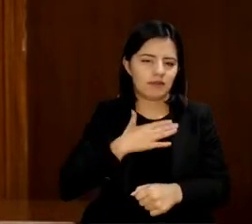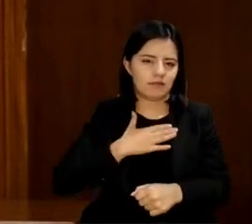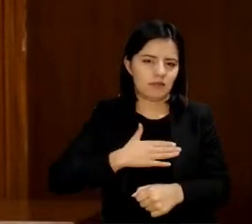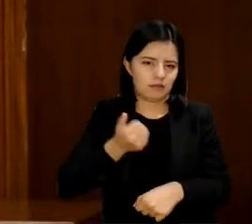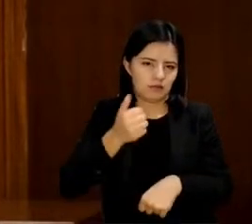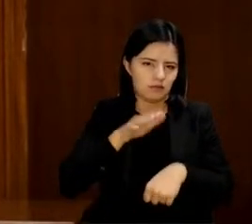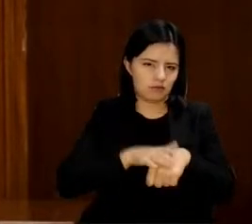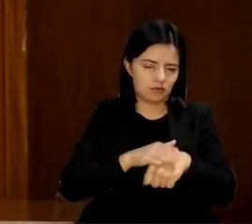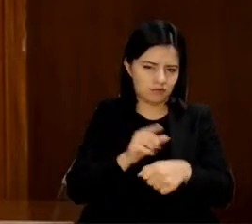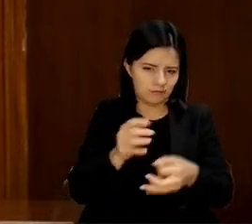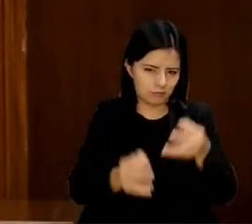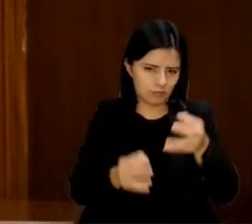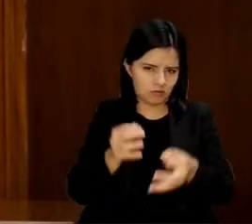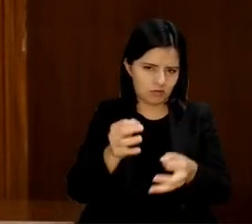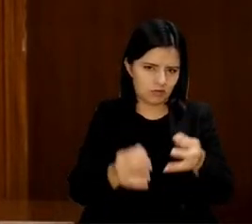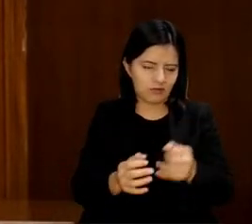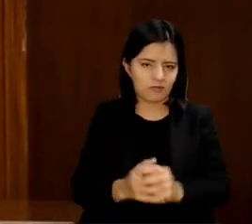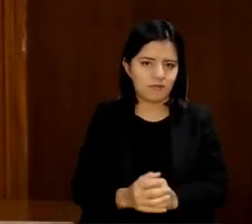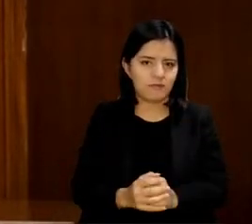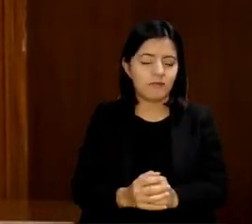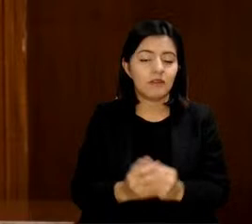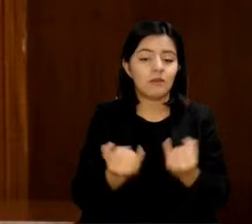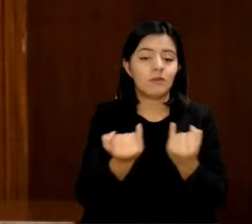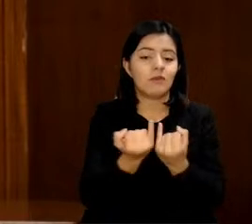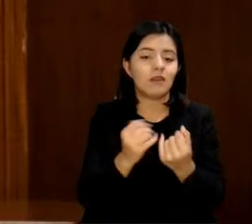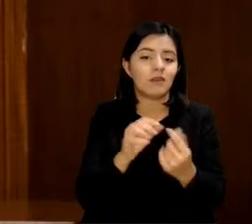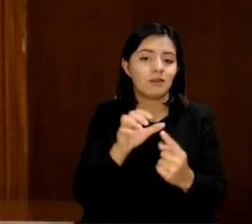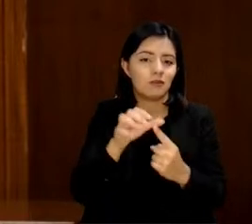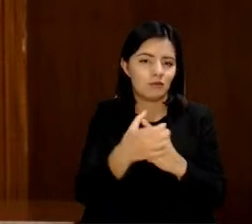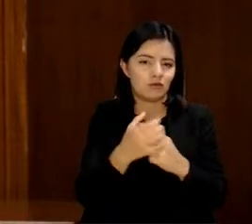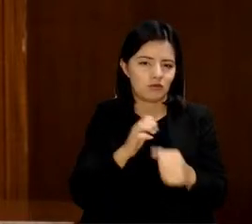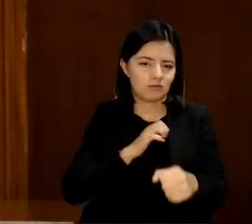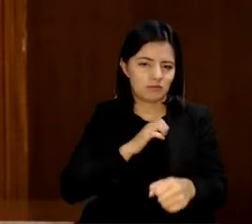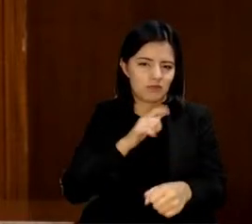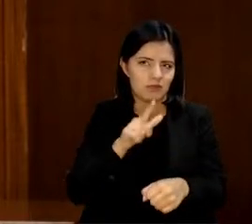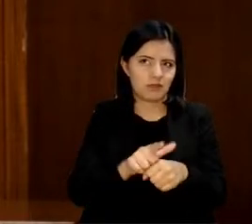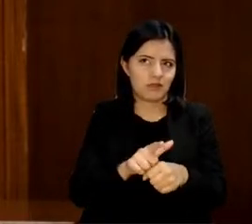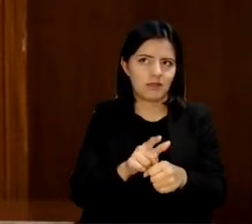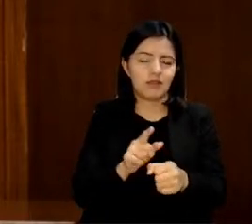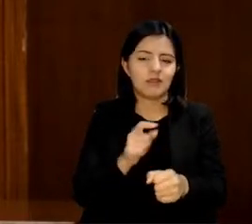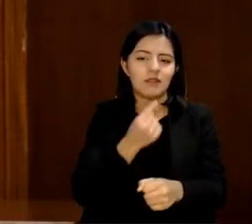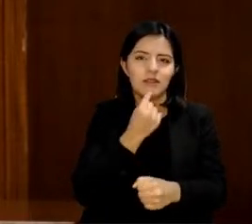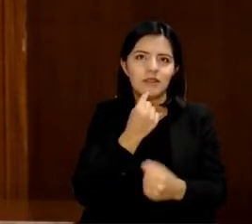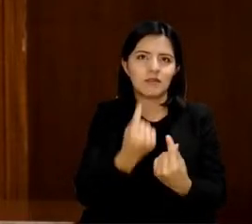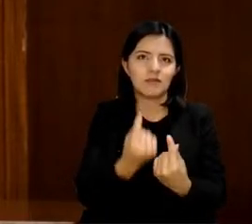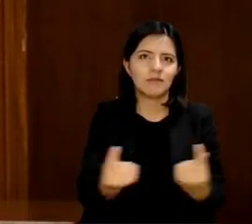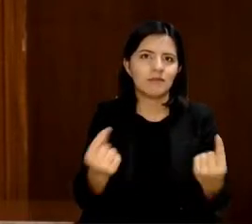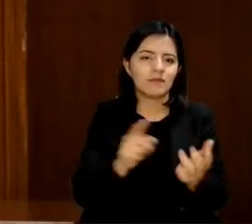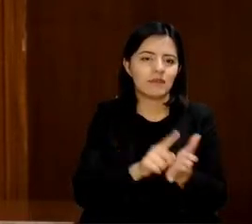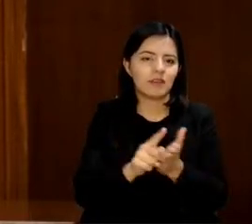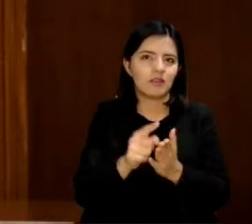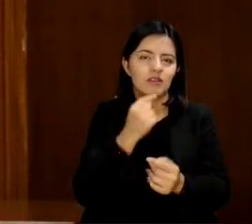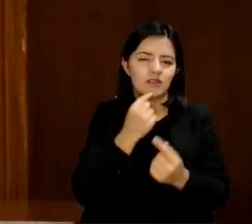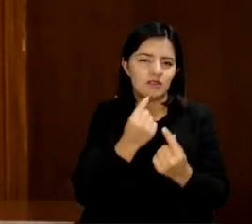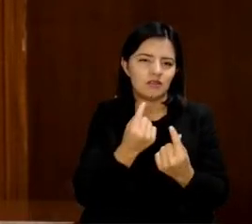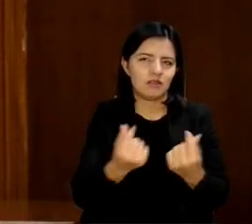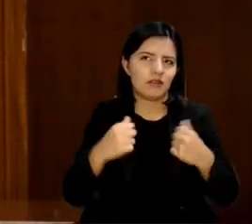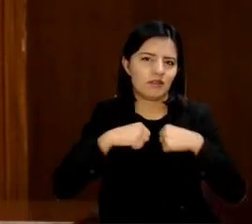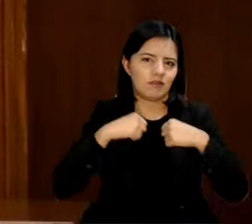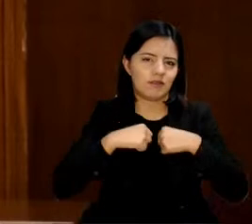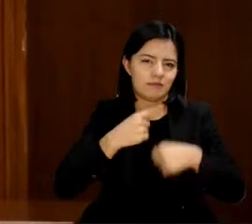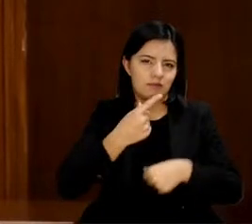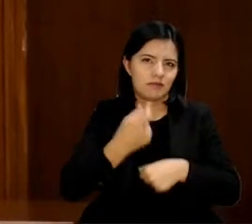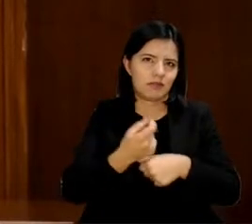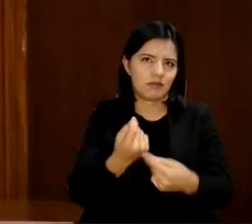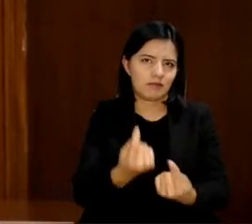Justicia y la Comisión Especial de las Niñas, Niños, Adolescentes y Primera Infancia